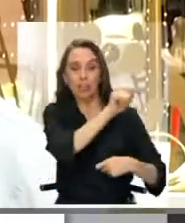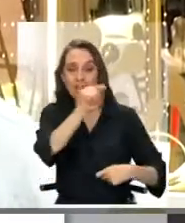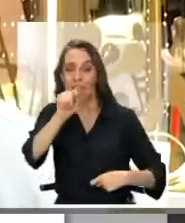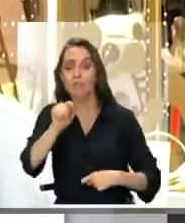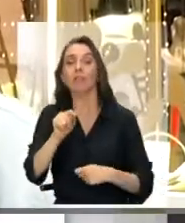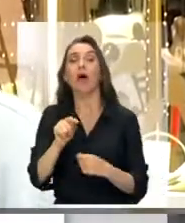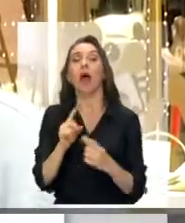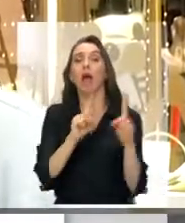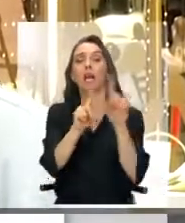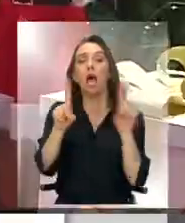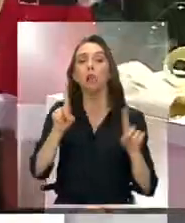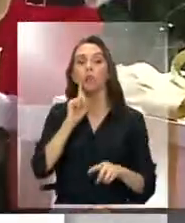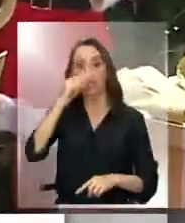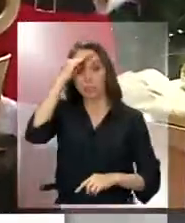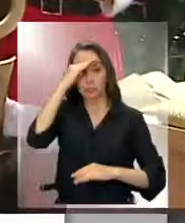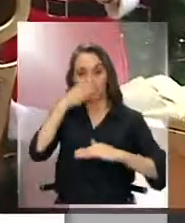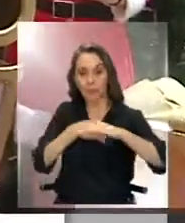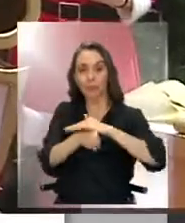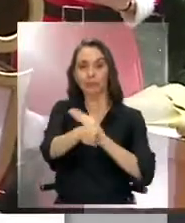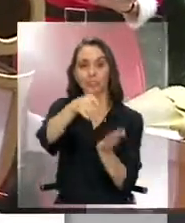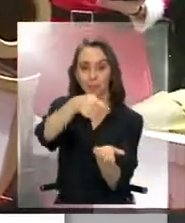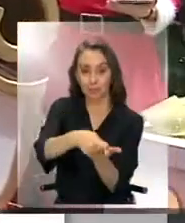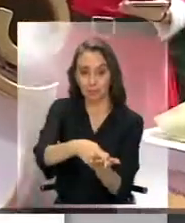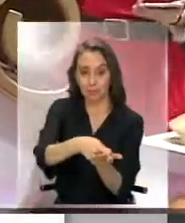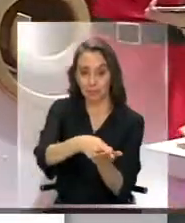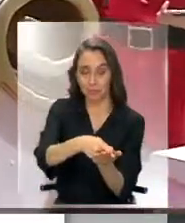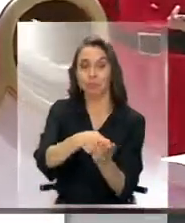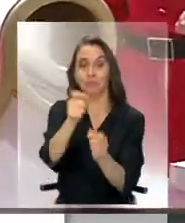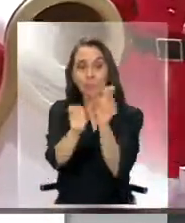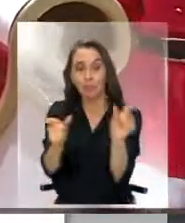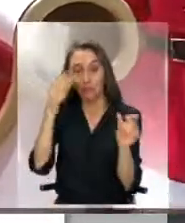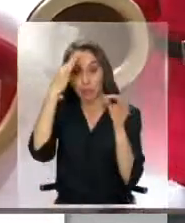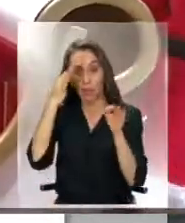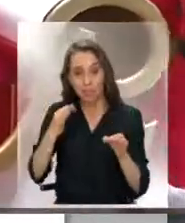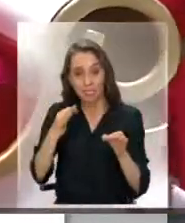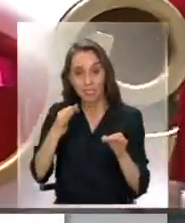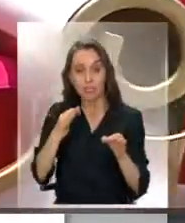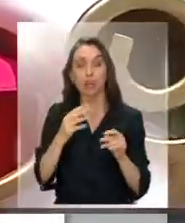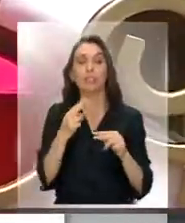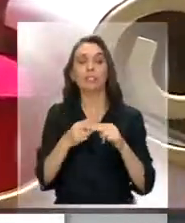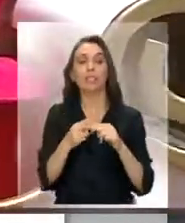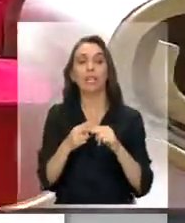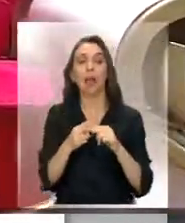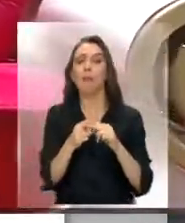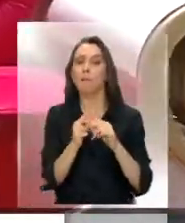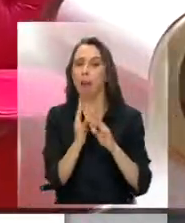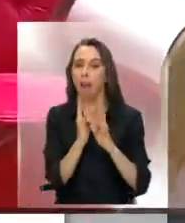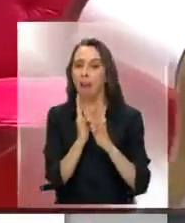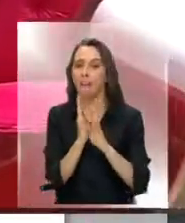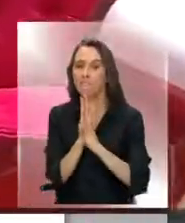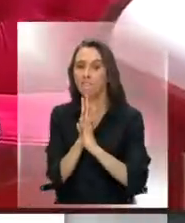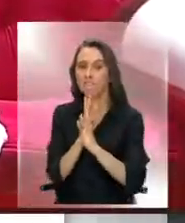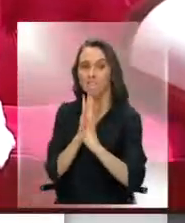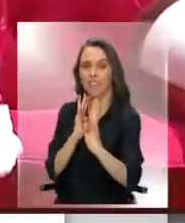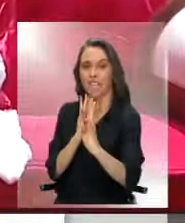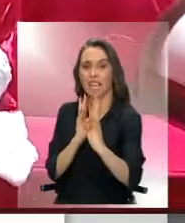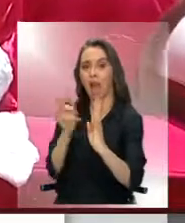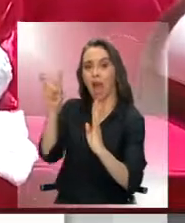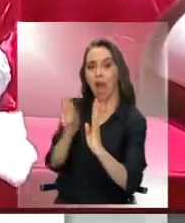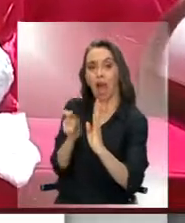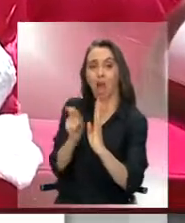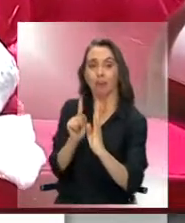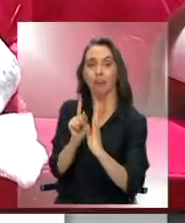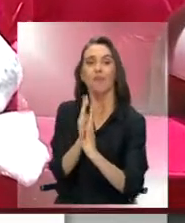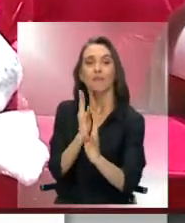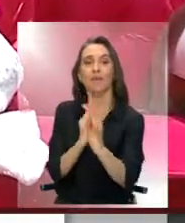que uno puede vivir en estos espacios. Para aportar en eso, decidieron crear una fila virtual para una de las atracciones más llamativas del